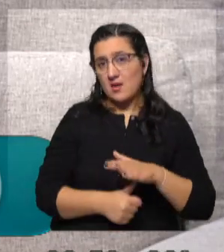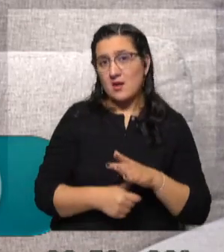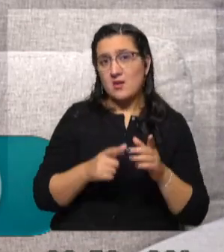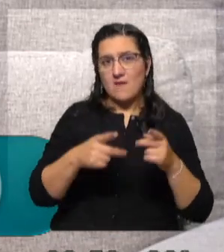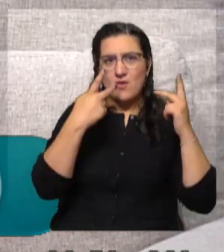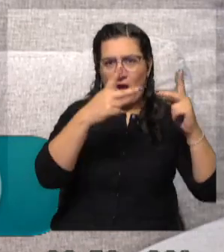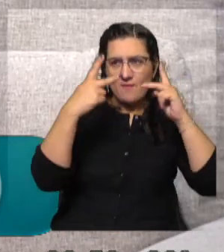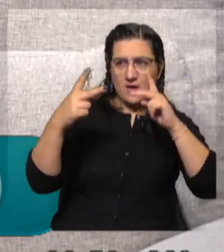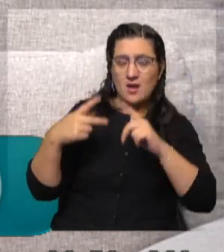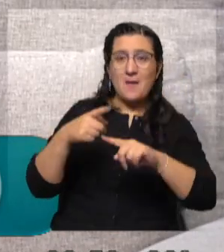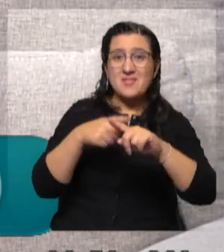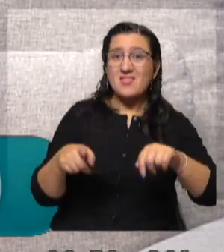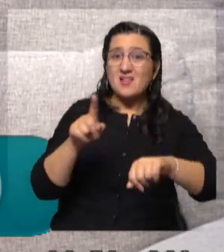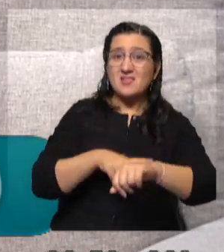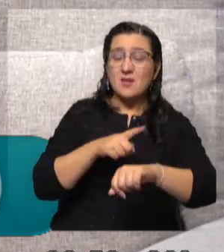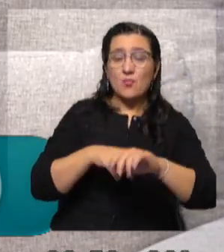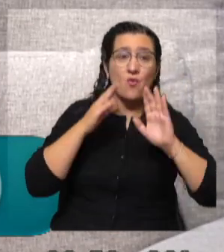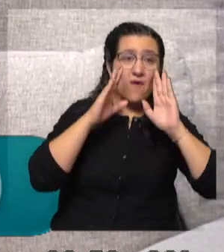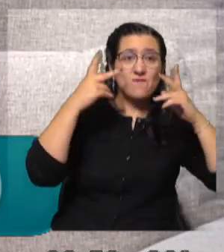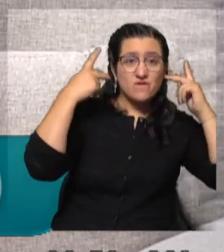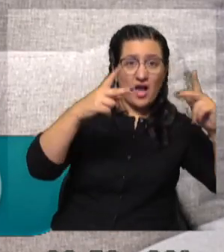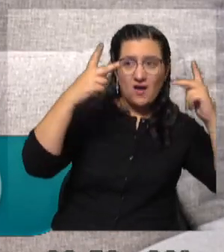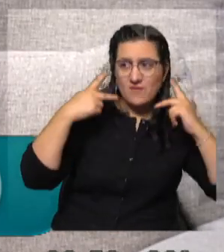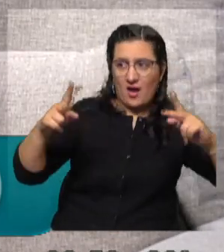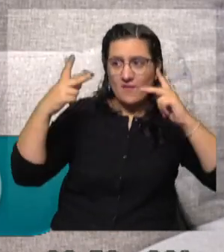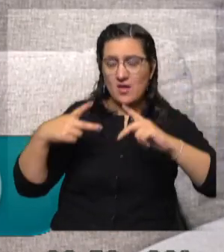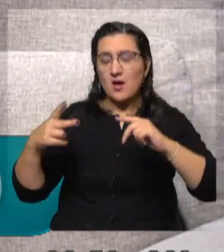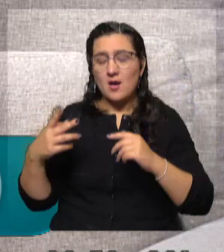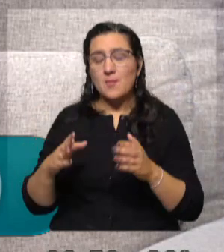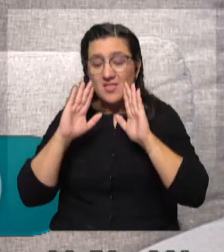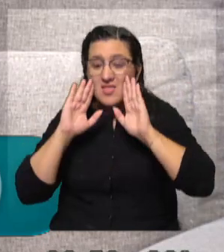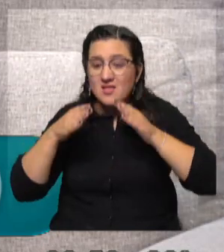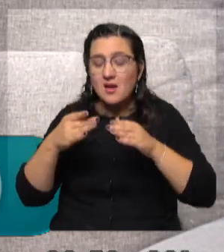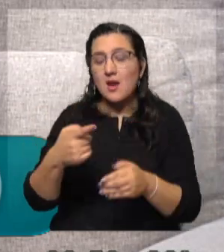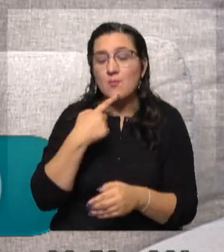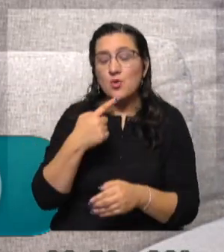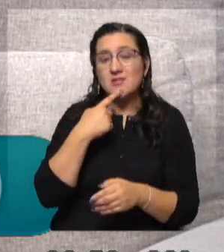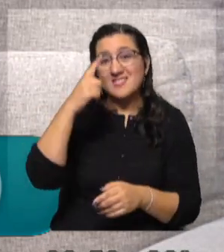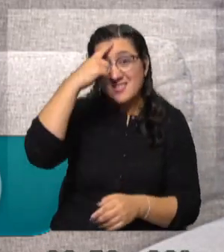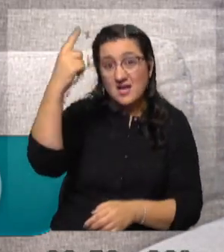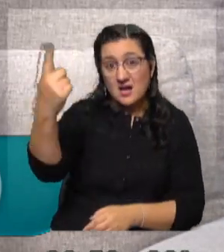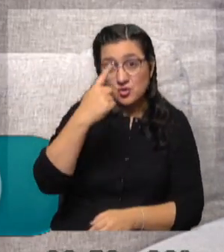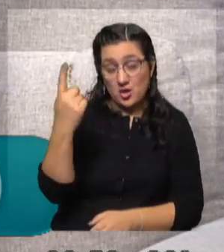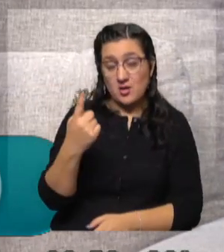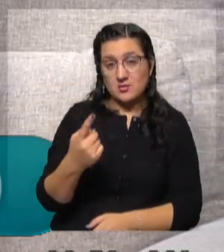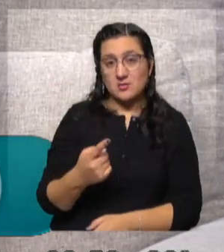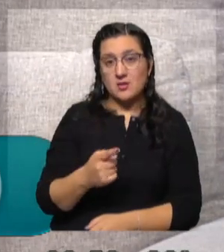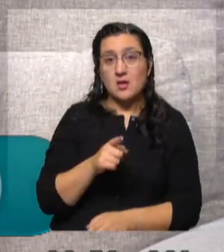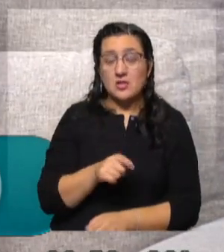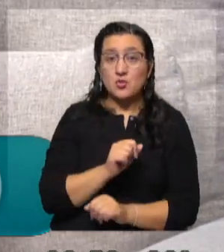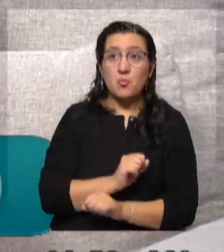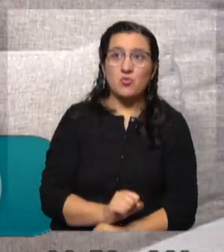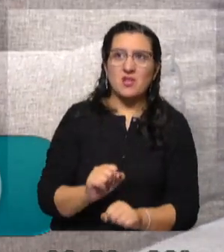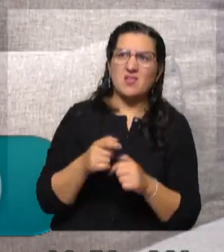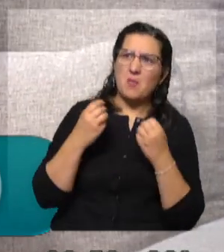significa que la mitad del tiempo la destina a ese tipo de política que podría ser un asunto que lo funcionaran para dentro